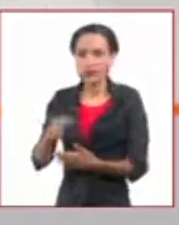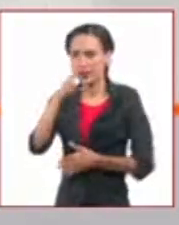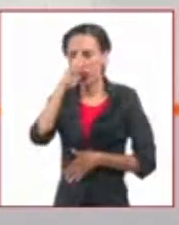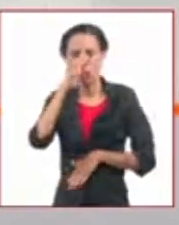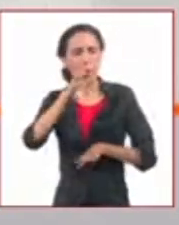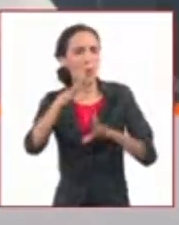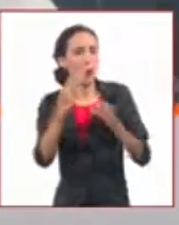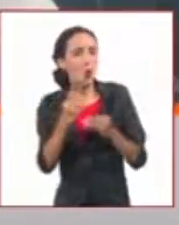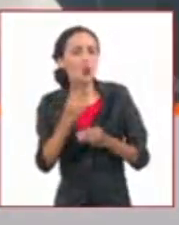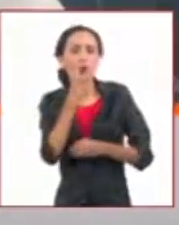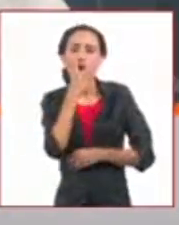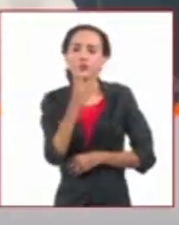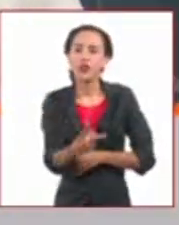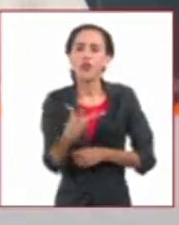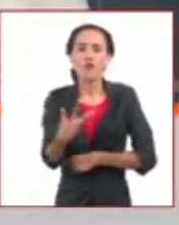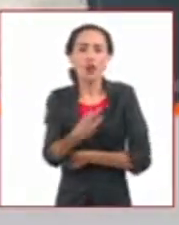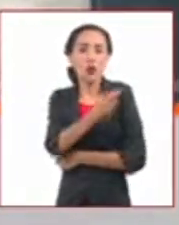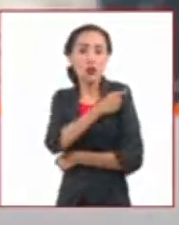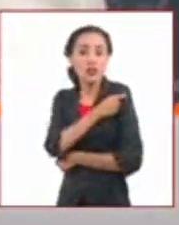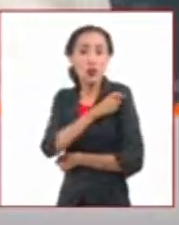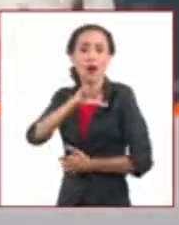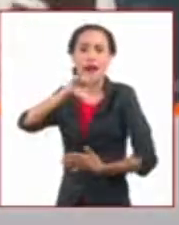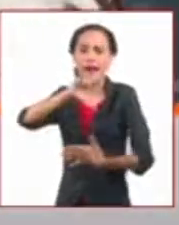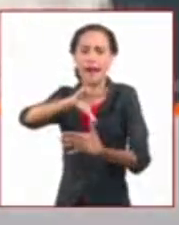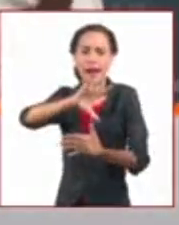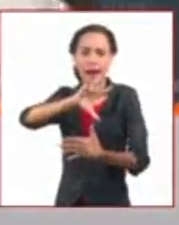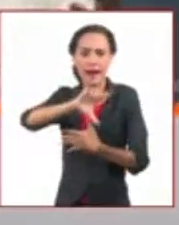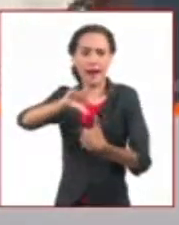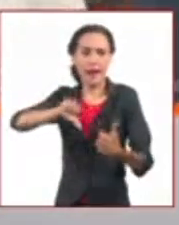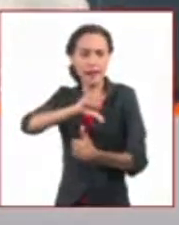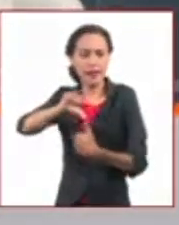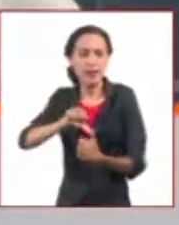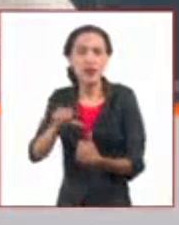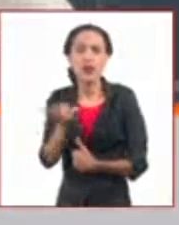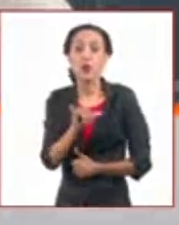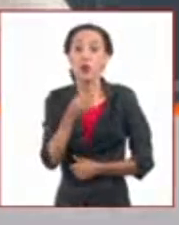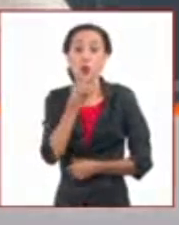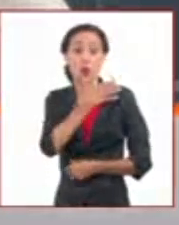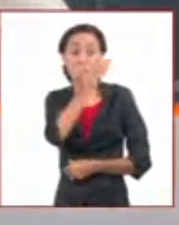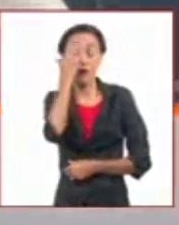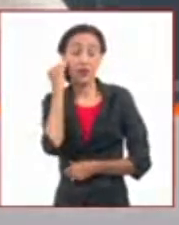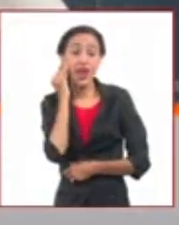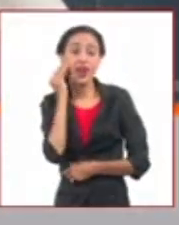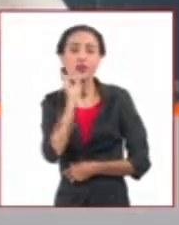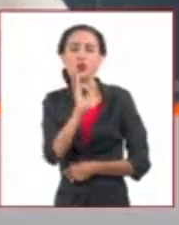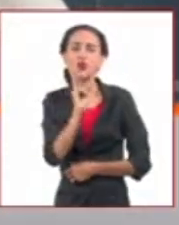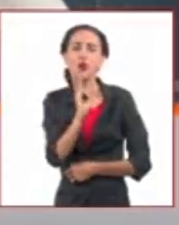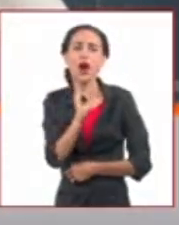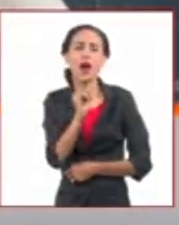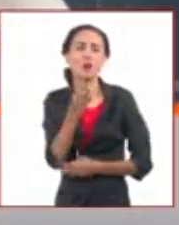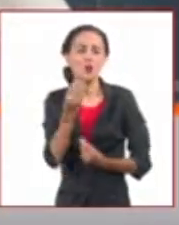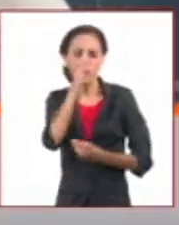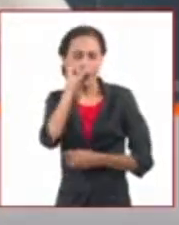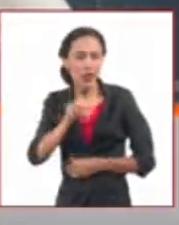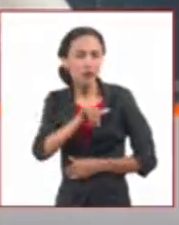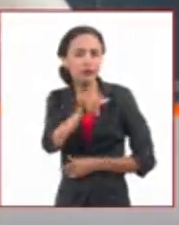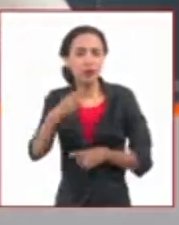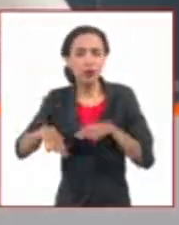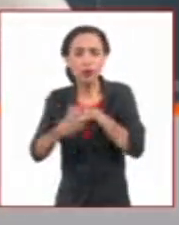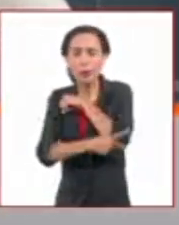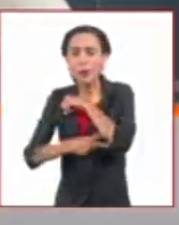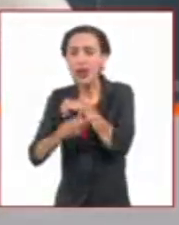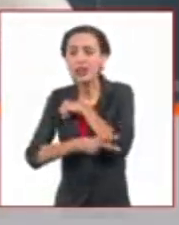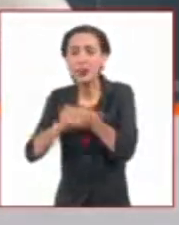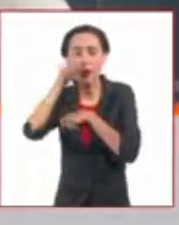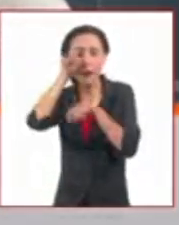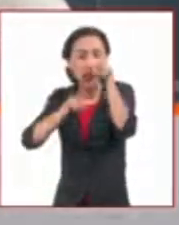que se han realizado en el caribe no podemos olvidar la misión milagro sea todo el protagonismo de cubas las misiones que hubo en brasil en